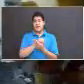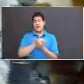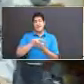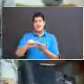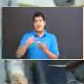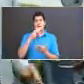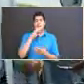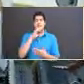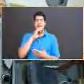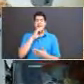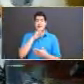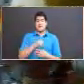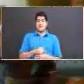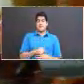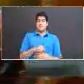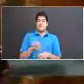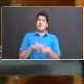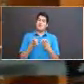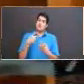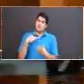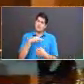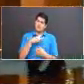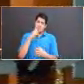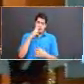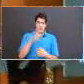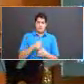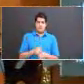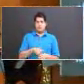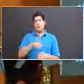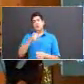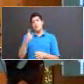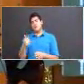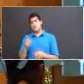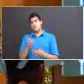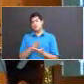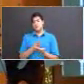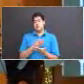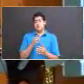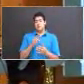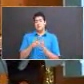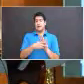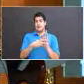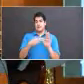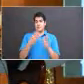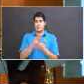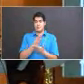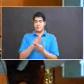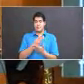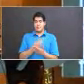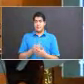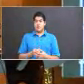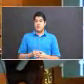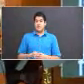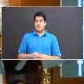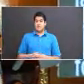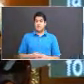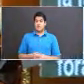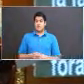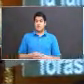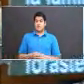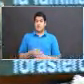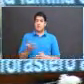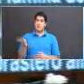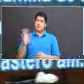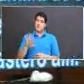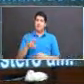Entonces debemos de considerarlo. Pero le voy a leer el otro, así rapidito. Y después venimos otra vez con las cosas